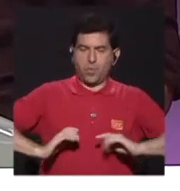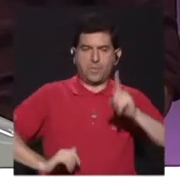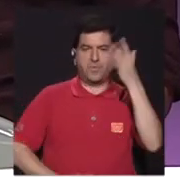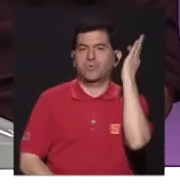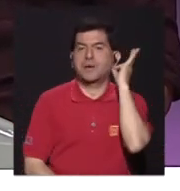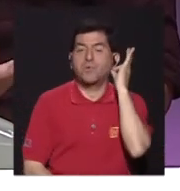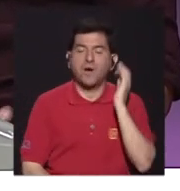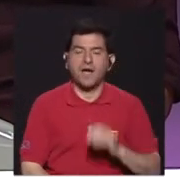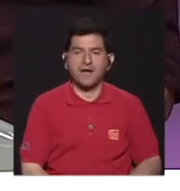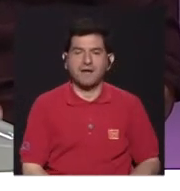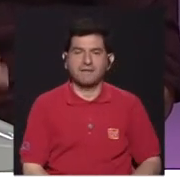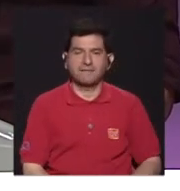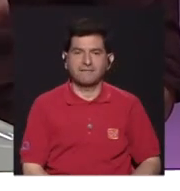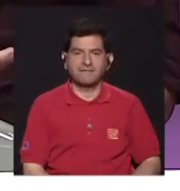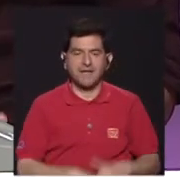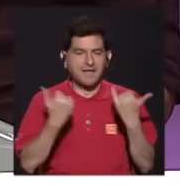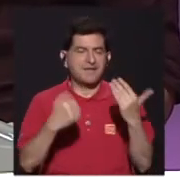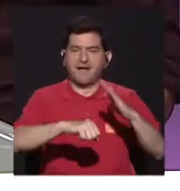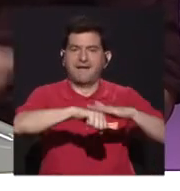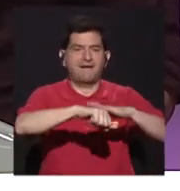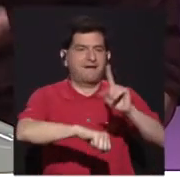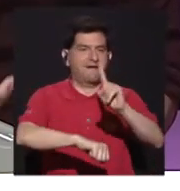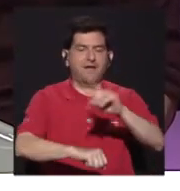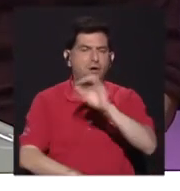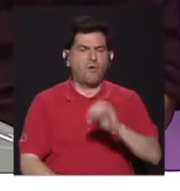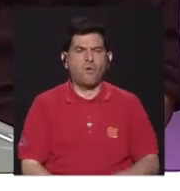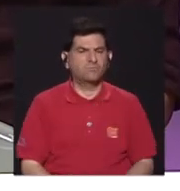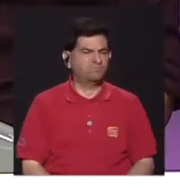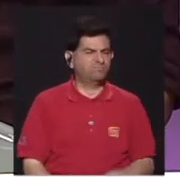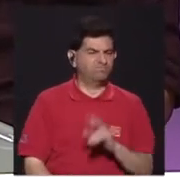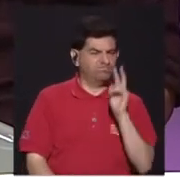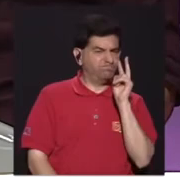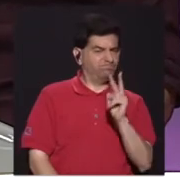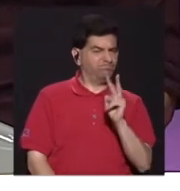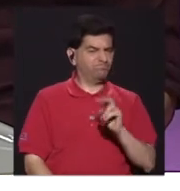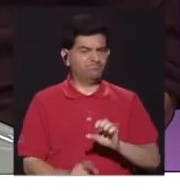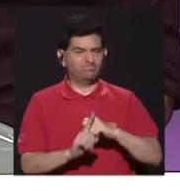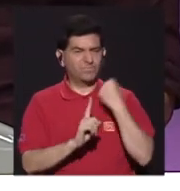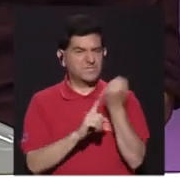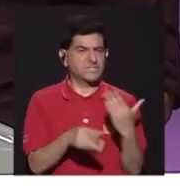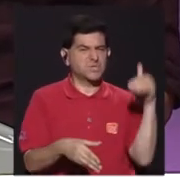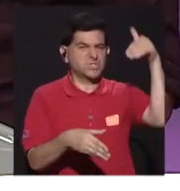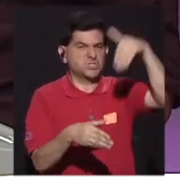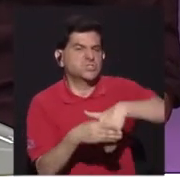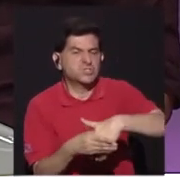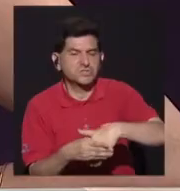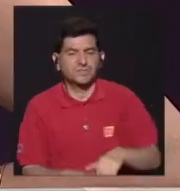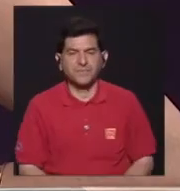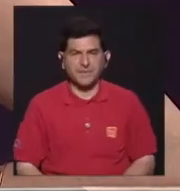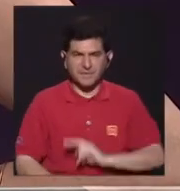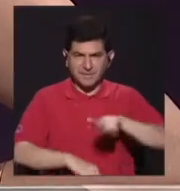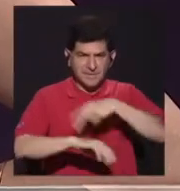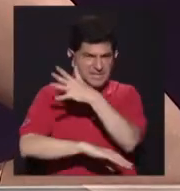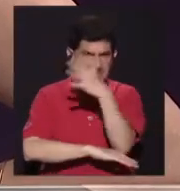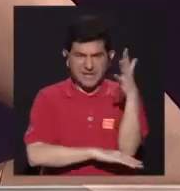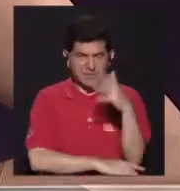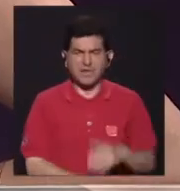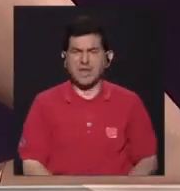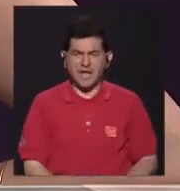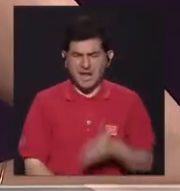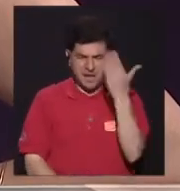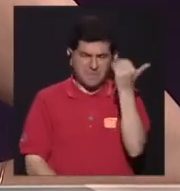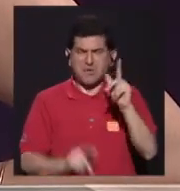una mujer, ya no se permite o ya se está cuestionando esa intromisión sobre la naturalidad, ajá. ¿Por qué tengo